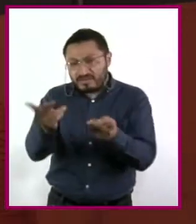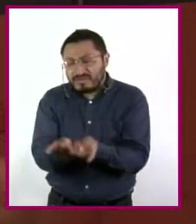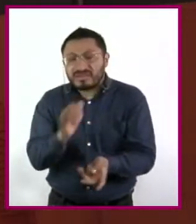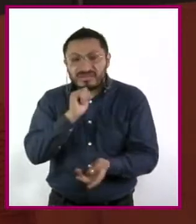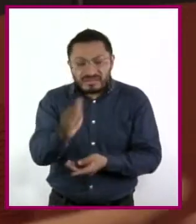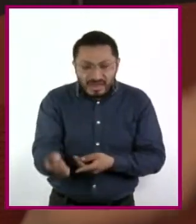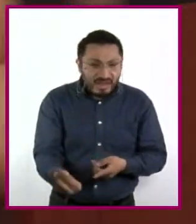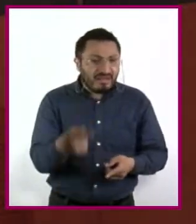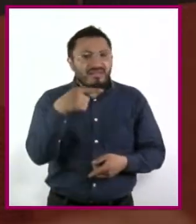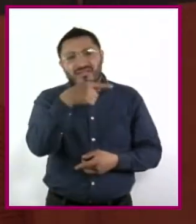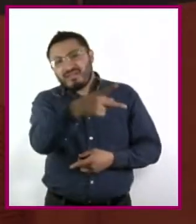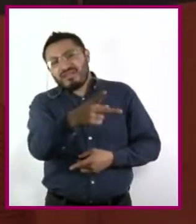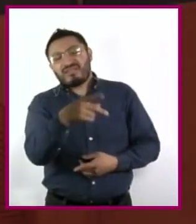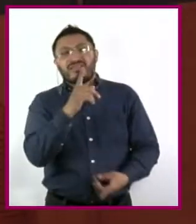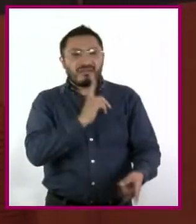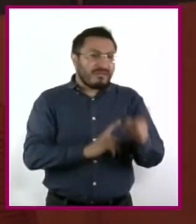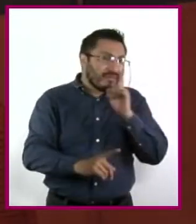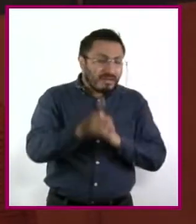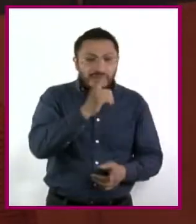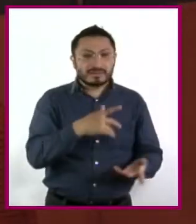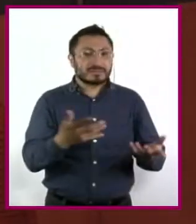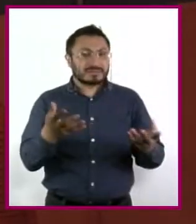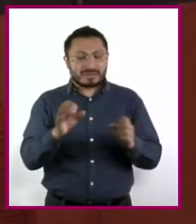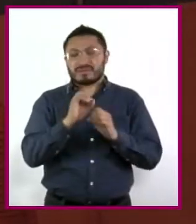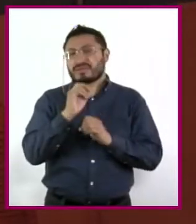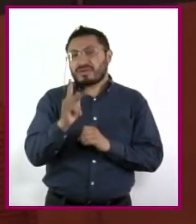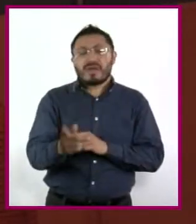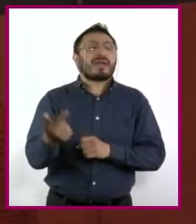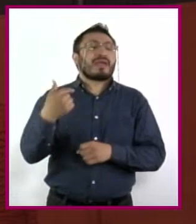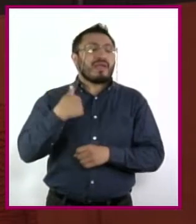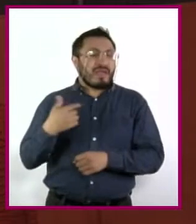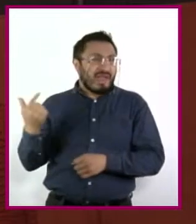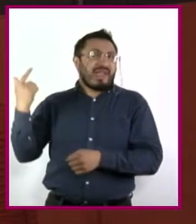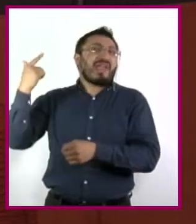ti. Ok, super logro. Acabas